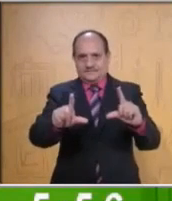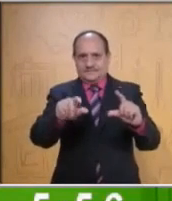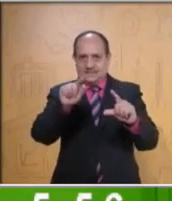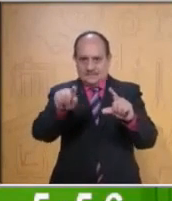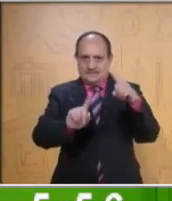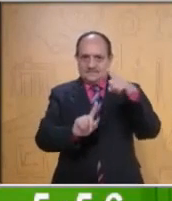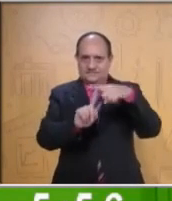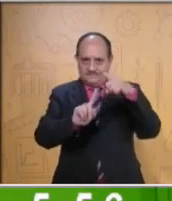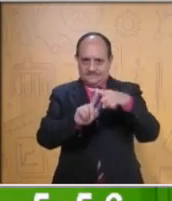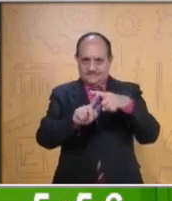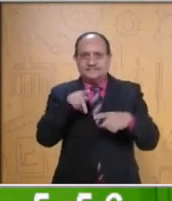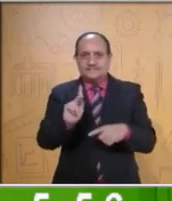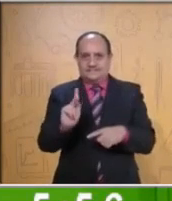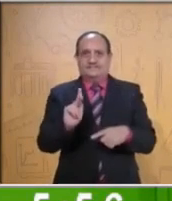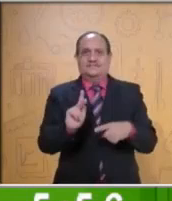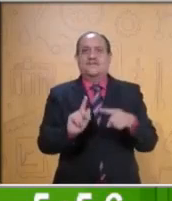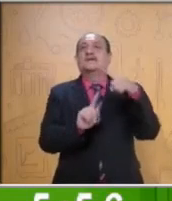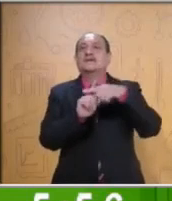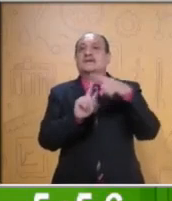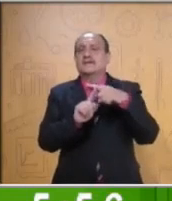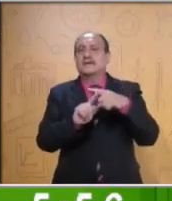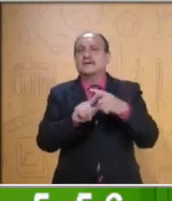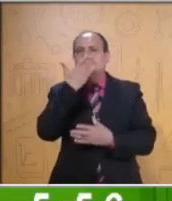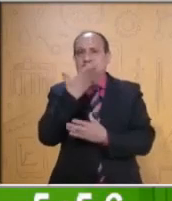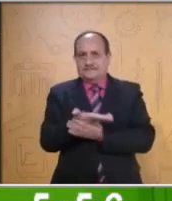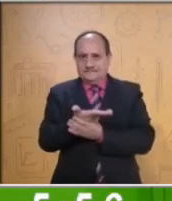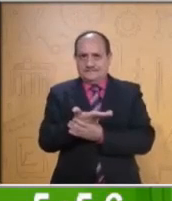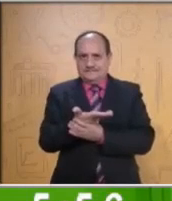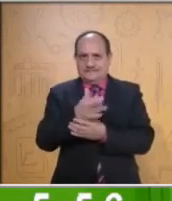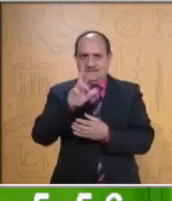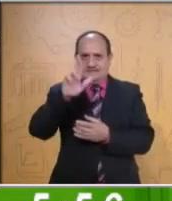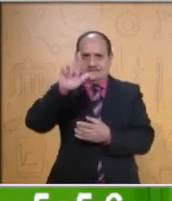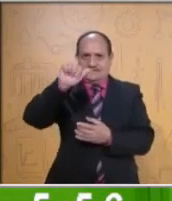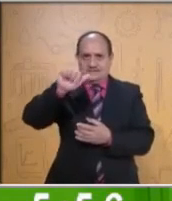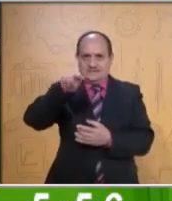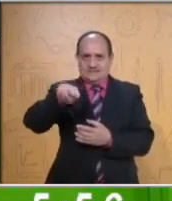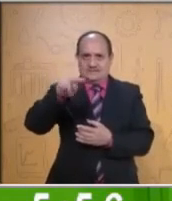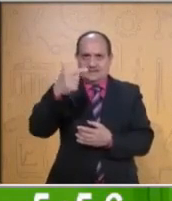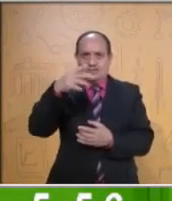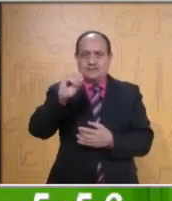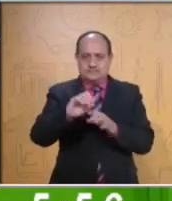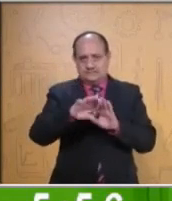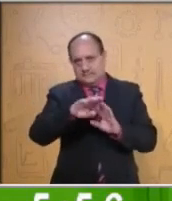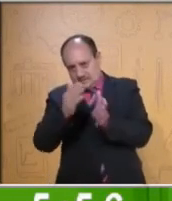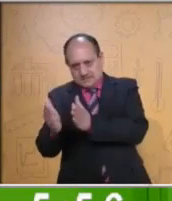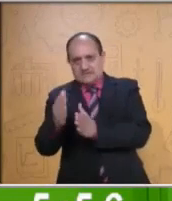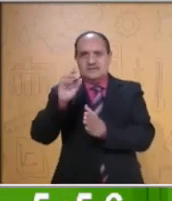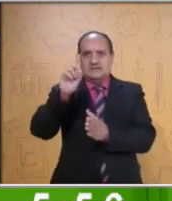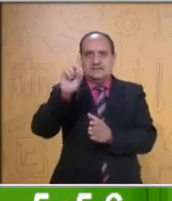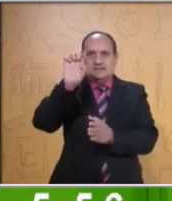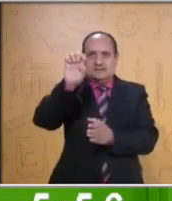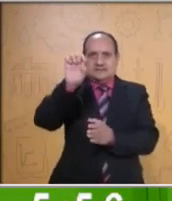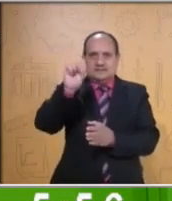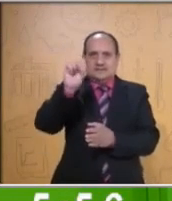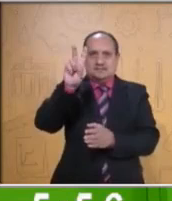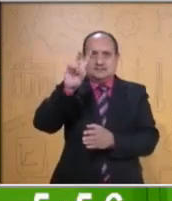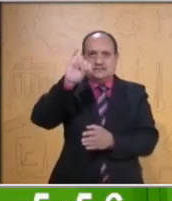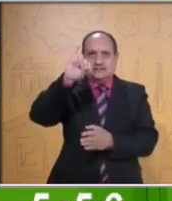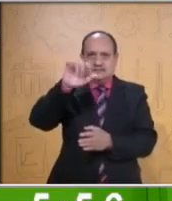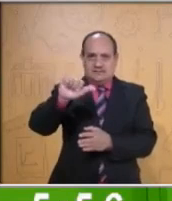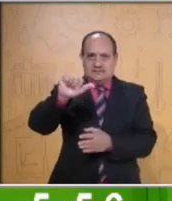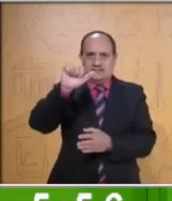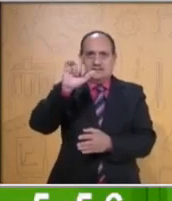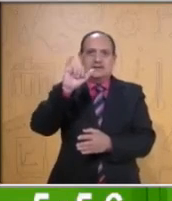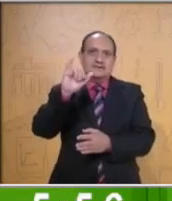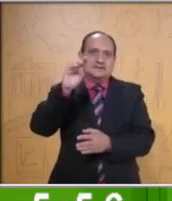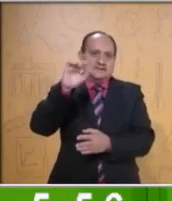tarea, pero en la tarea me están pidiendo el rango y la desviación media, que no lo vamos a hacer. El rango sí, pero